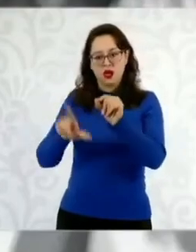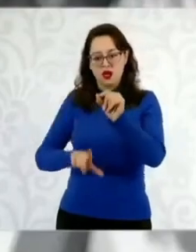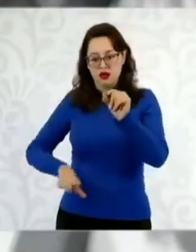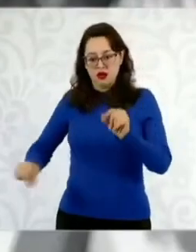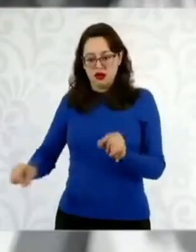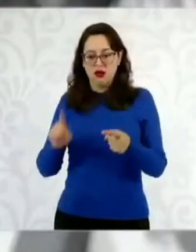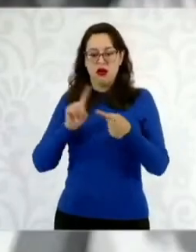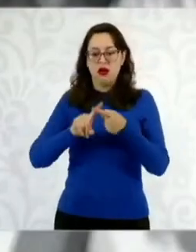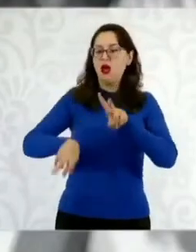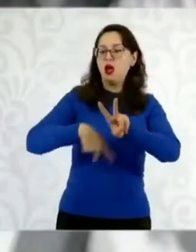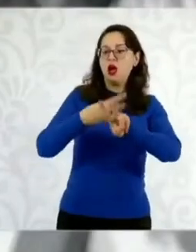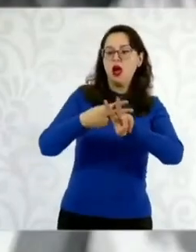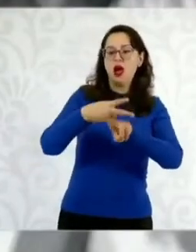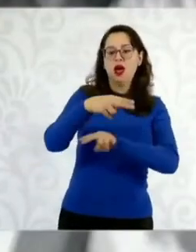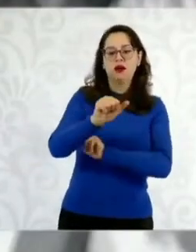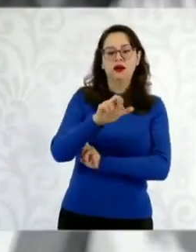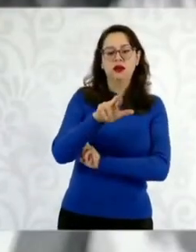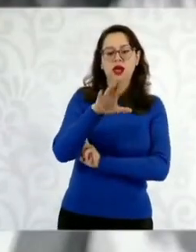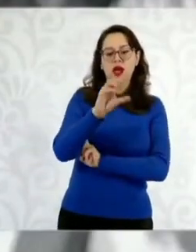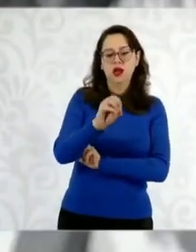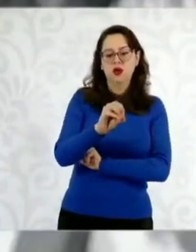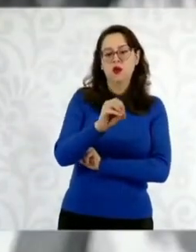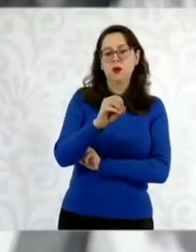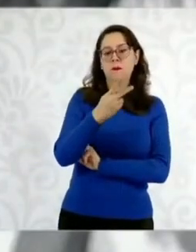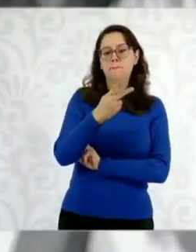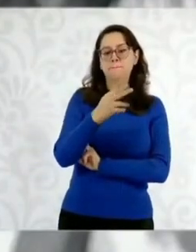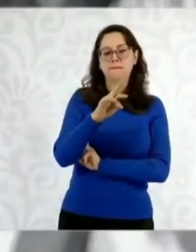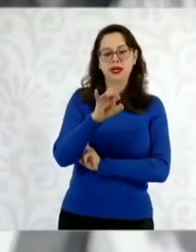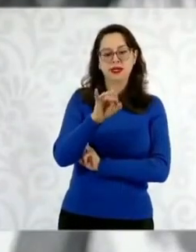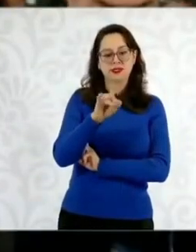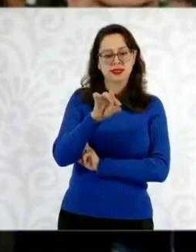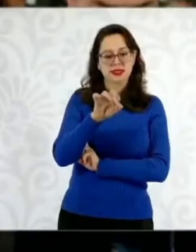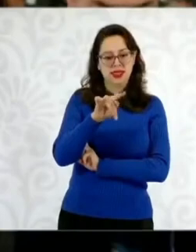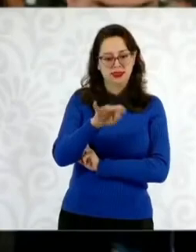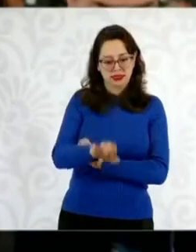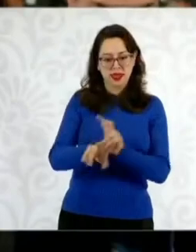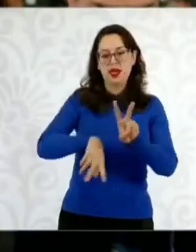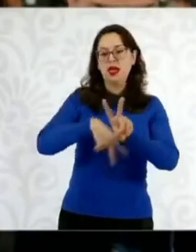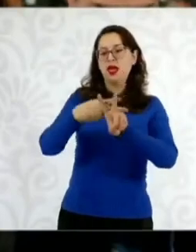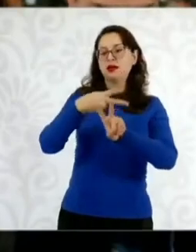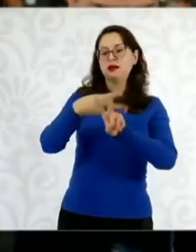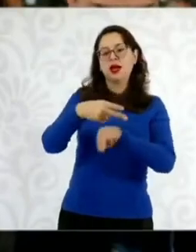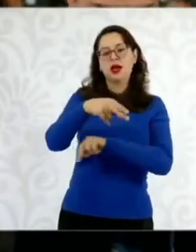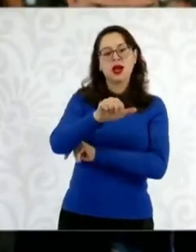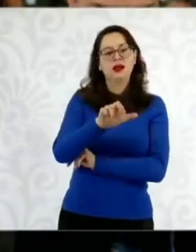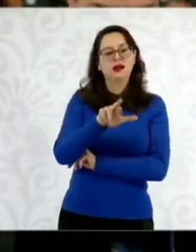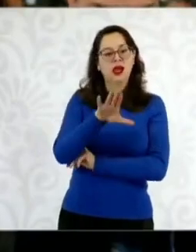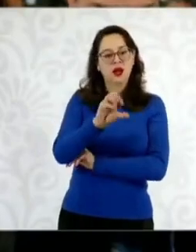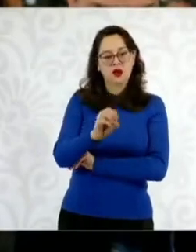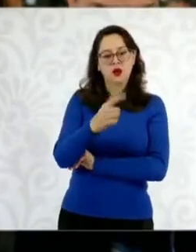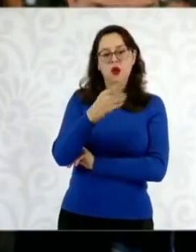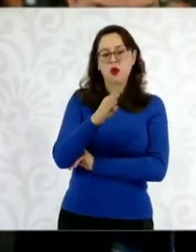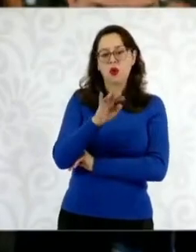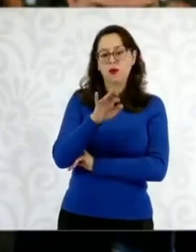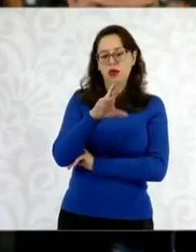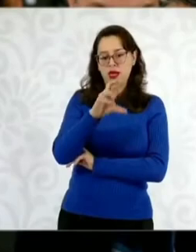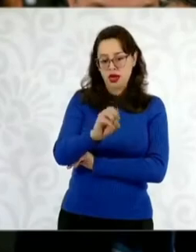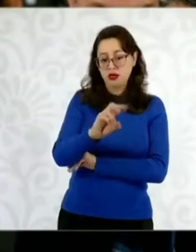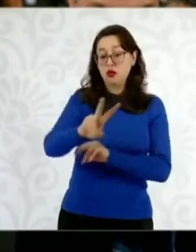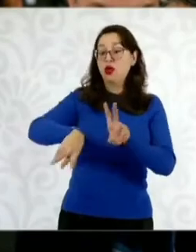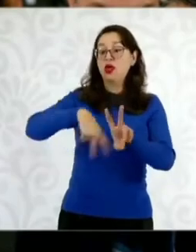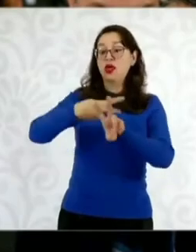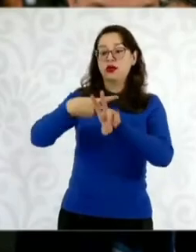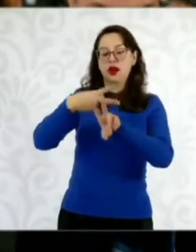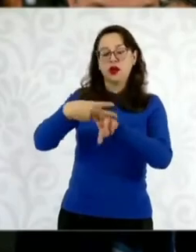narcopresidente, narcogobierno y narcocandidata. En ese sentido, Presidenta, preguntarle su opinión de que sea un mexicano quien